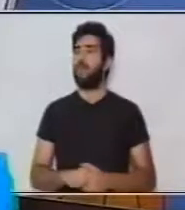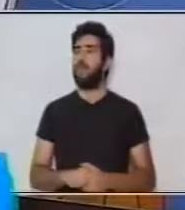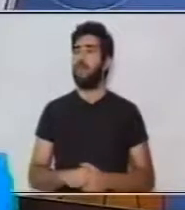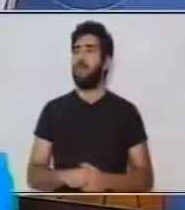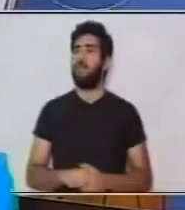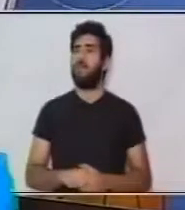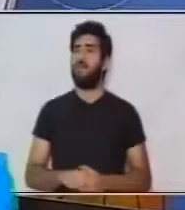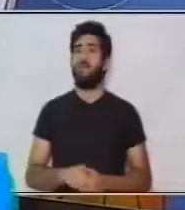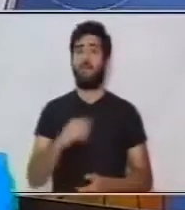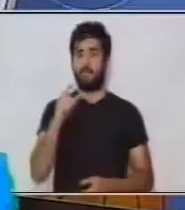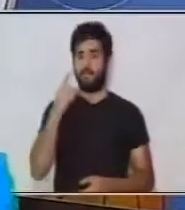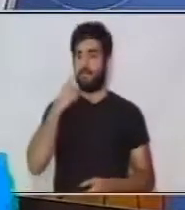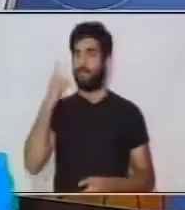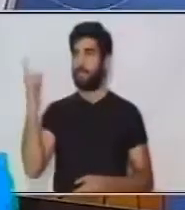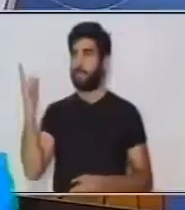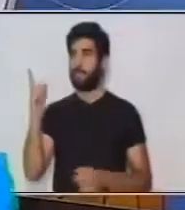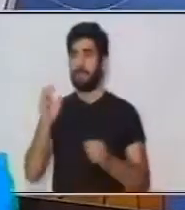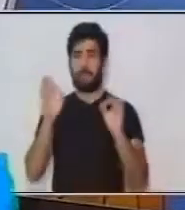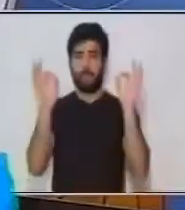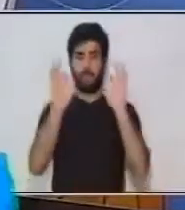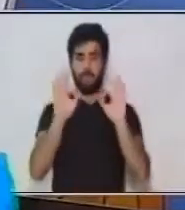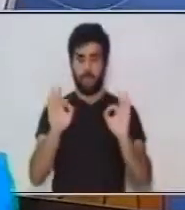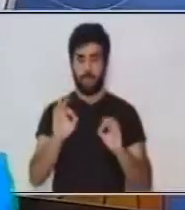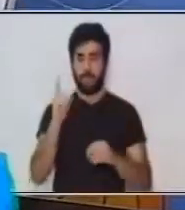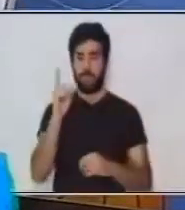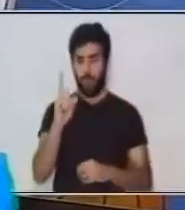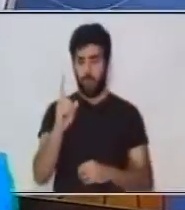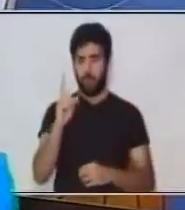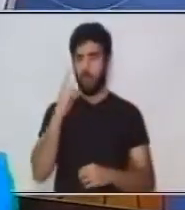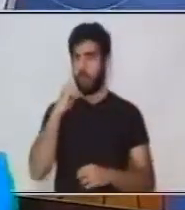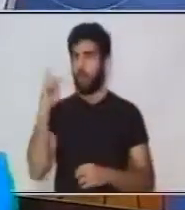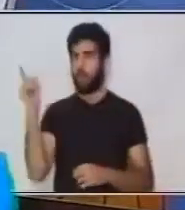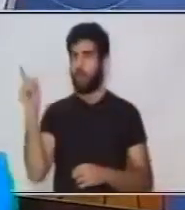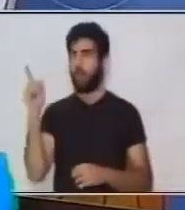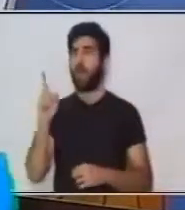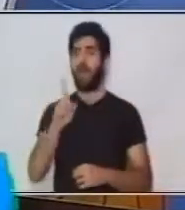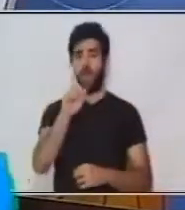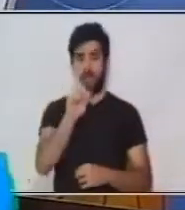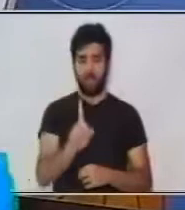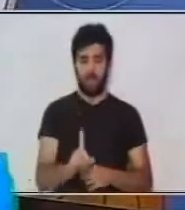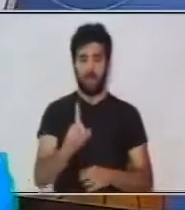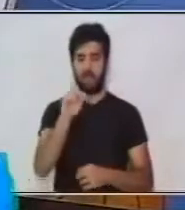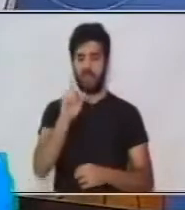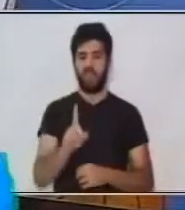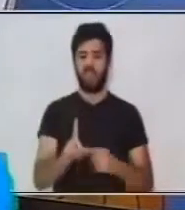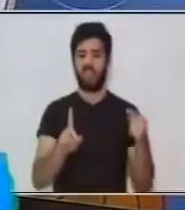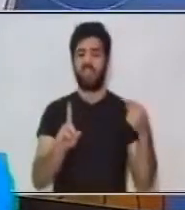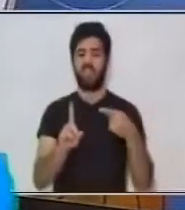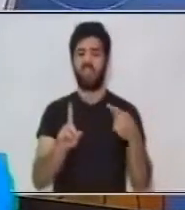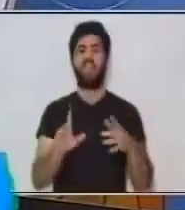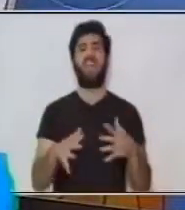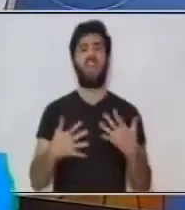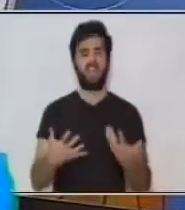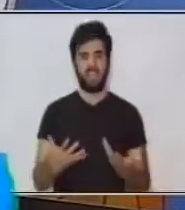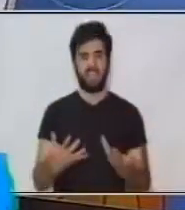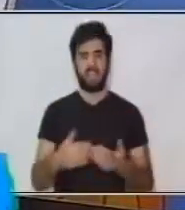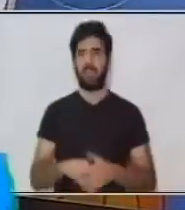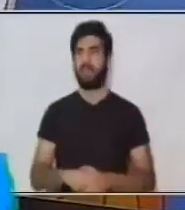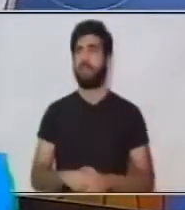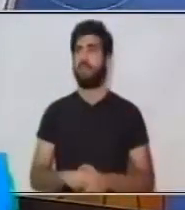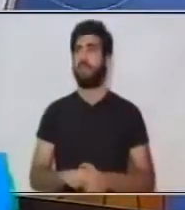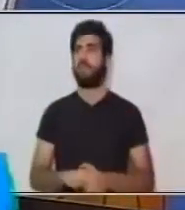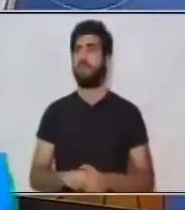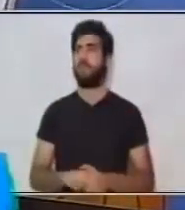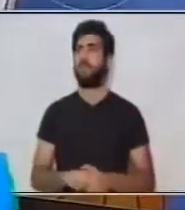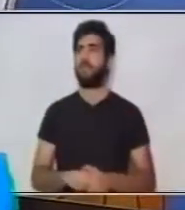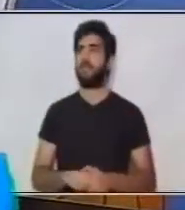el inciso 1, en la figura 1, vamos a identificar qué es este elemento que